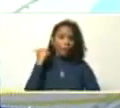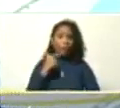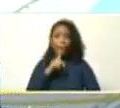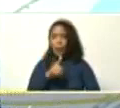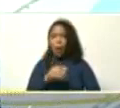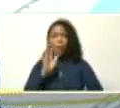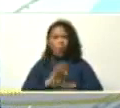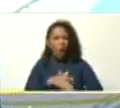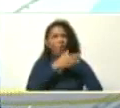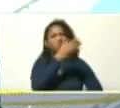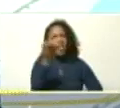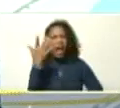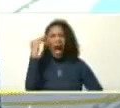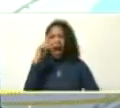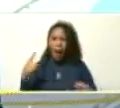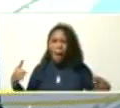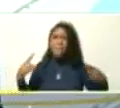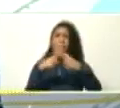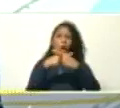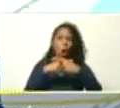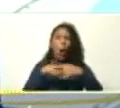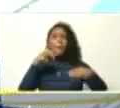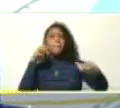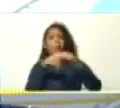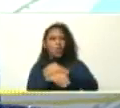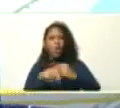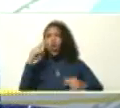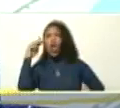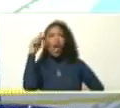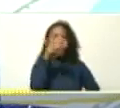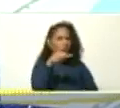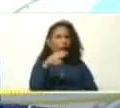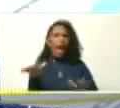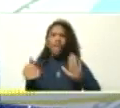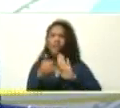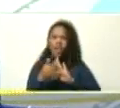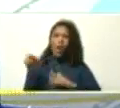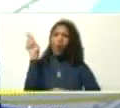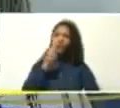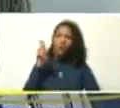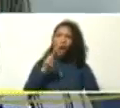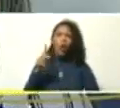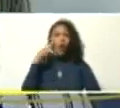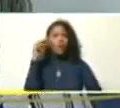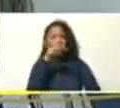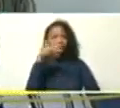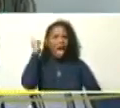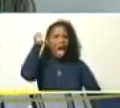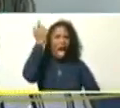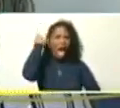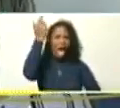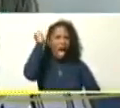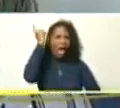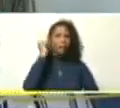qué ustedes tienen un conflicto en el metro? ¿No se dan cuenta que afectan a los usuarios? Nos regañaba con razón.